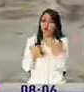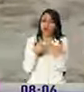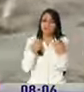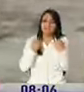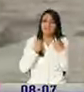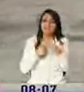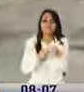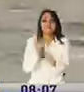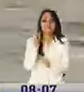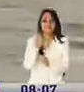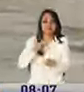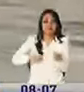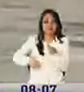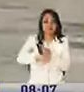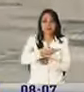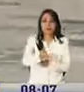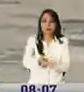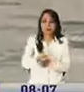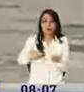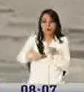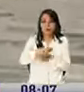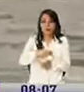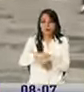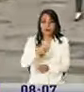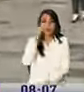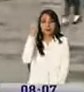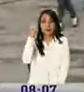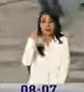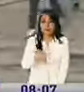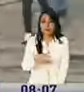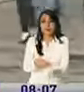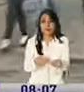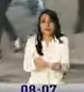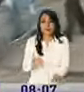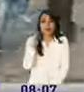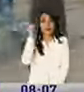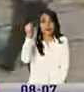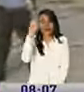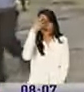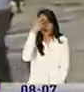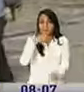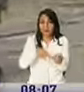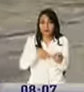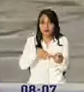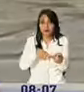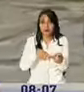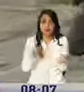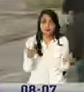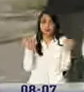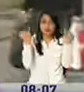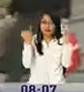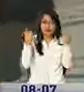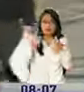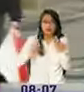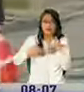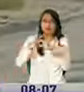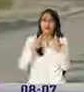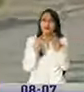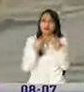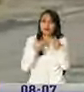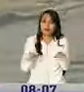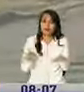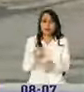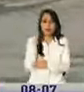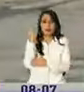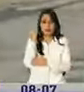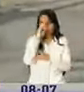la necesidad de devolverles a ellos pues estos derechos que lastimosamente han perdido, ¿no? El derecho a la educación, a la recreación, al tiempo en familia. Claro que sí.